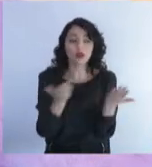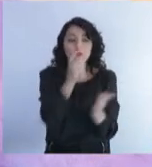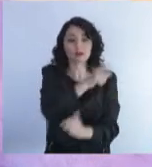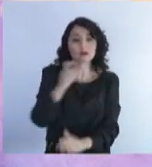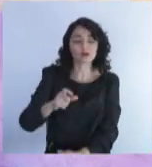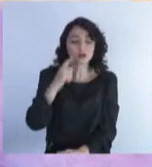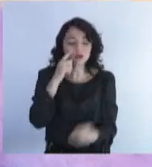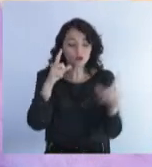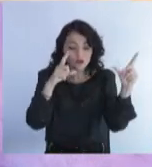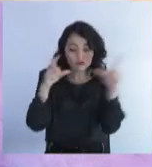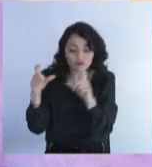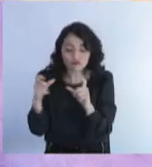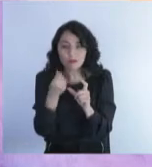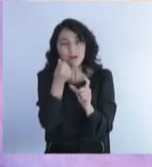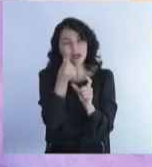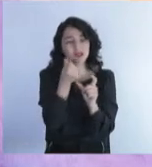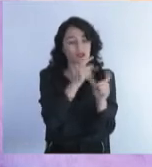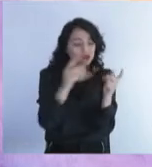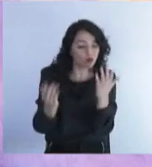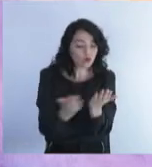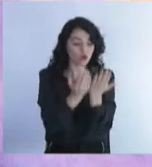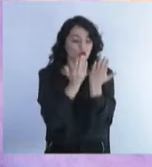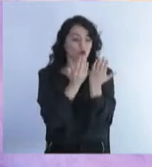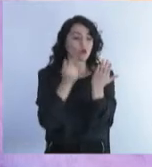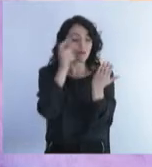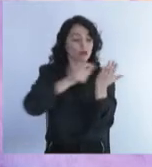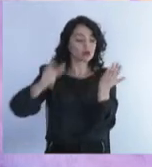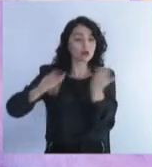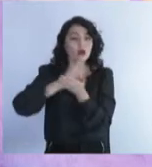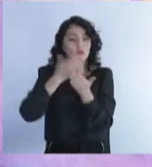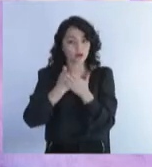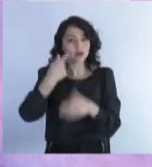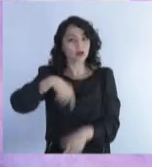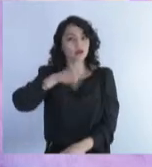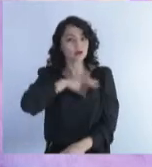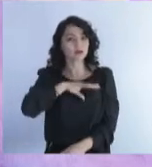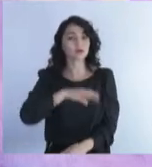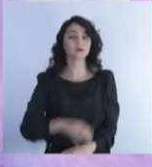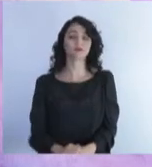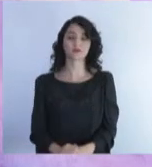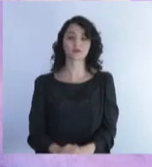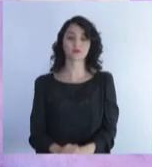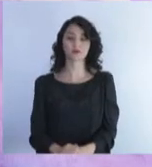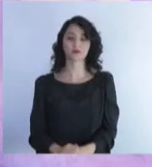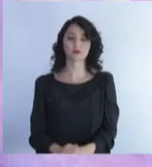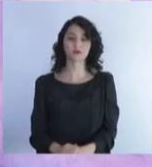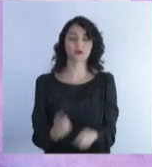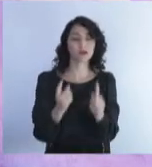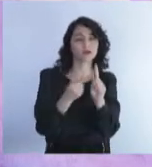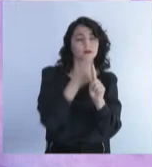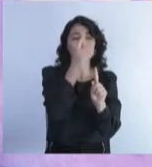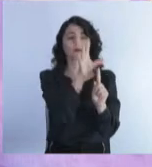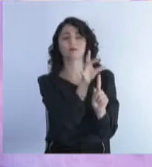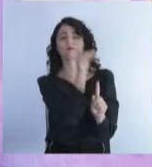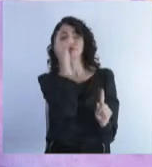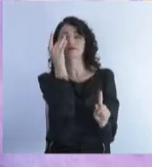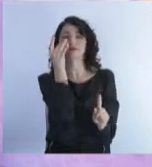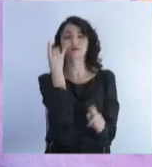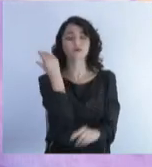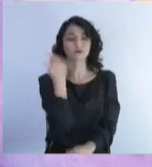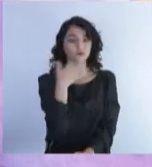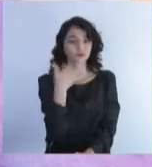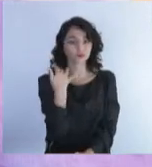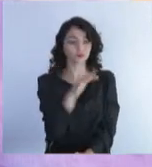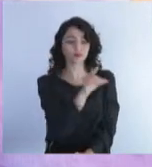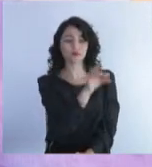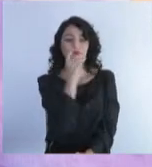radiografía de lo que está ocurriendo en nuestro país en este ámbito. Entre los principales hallazgos, destaca